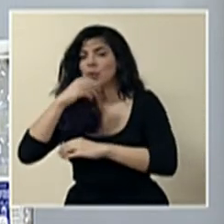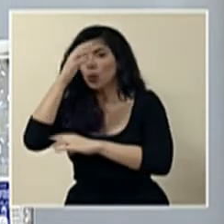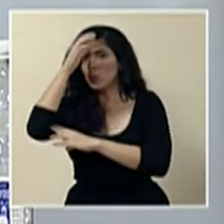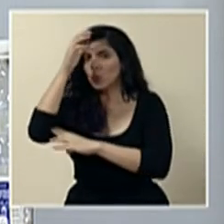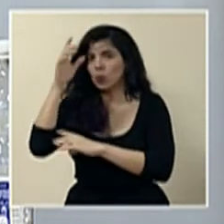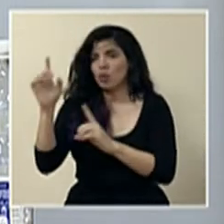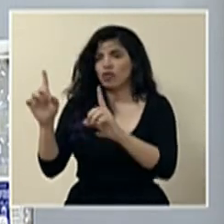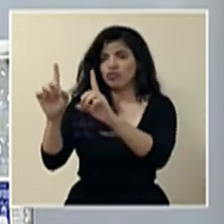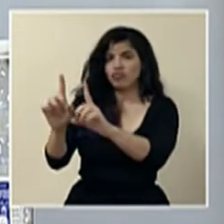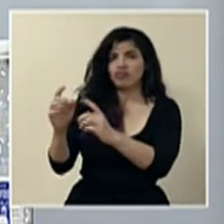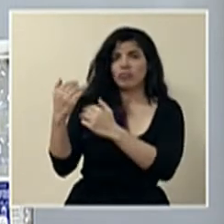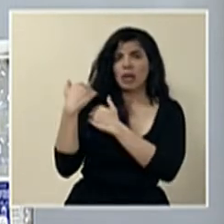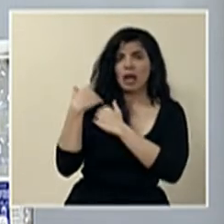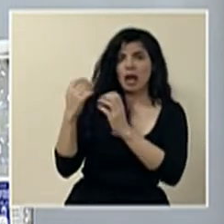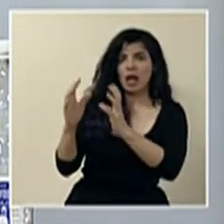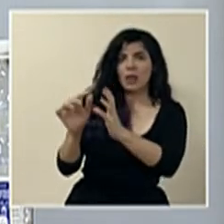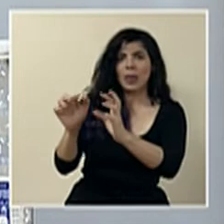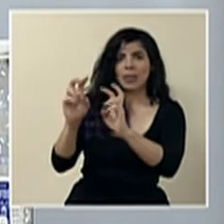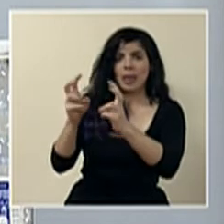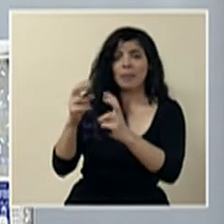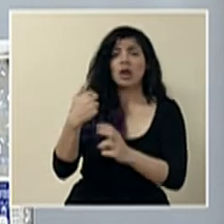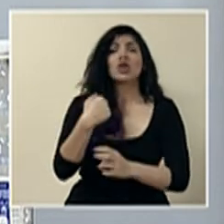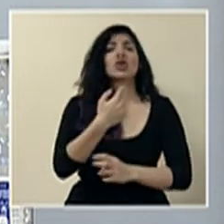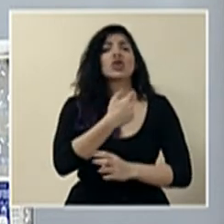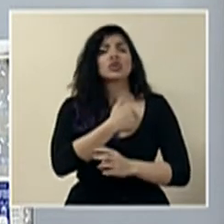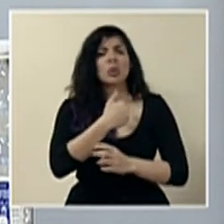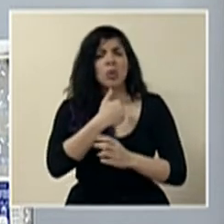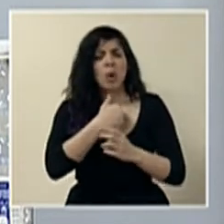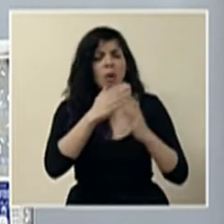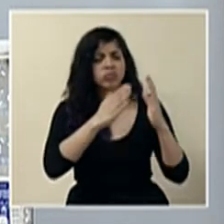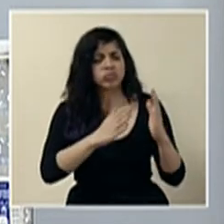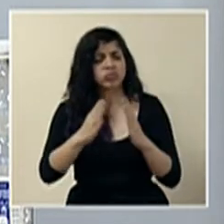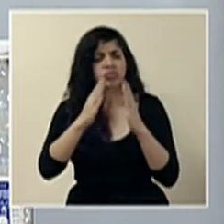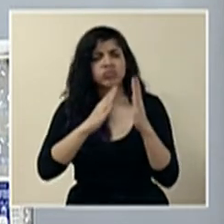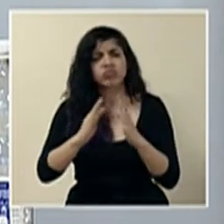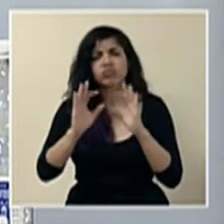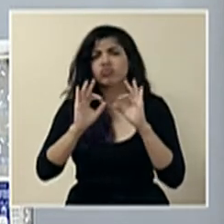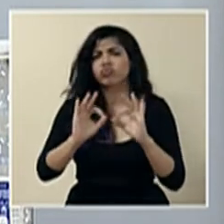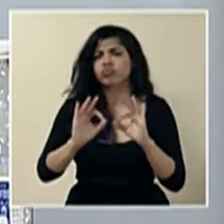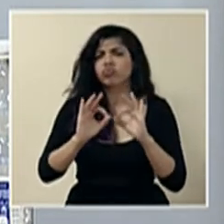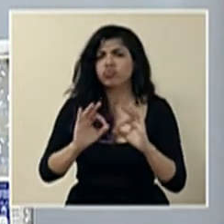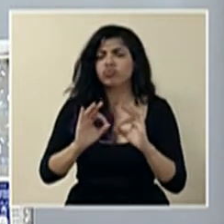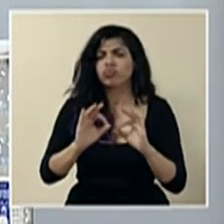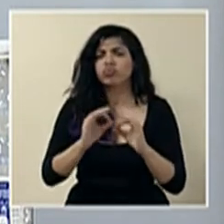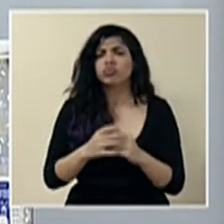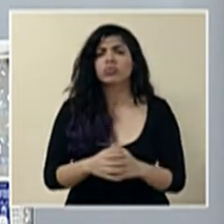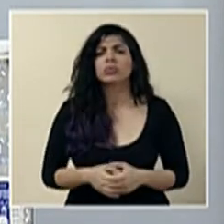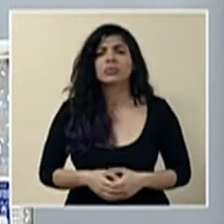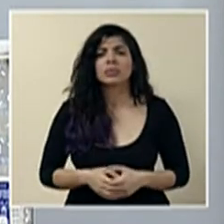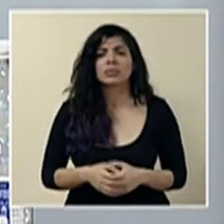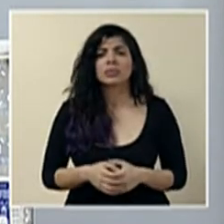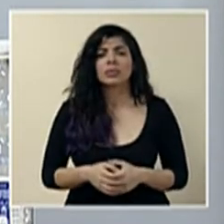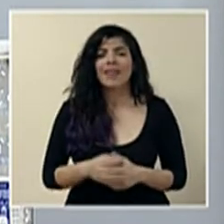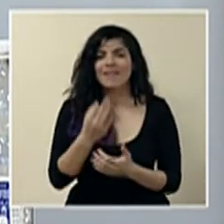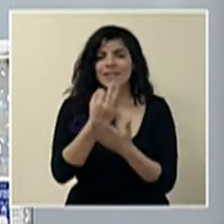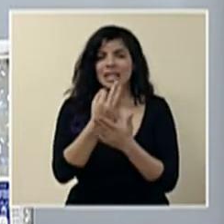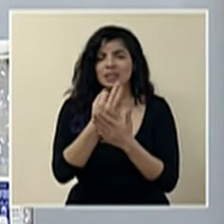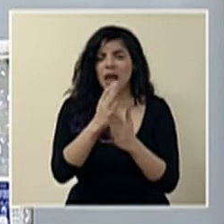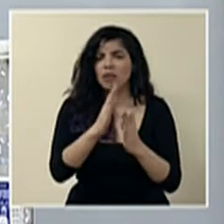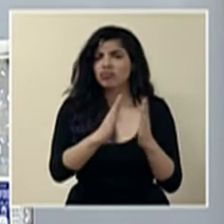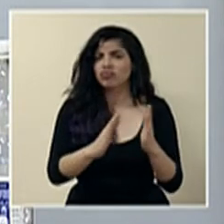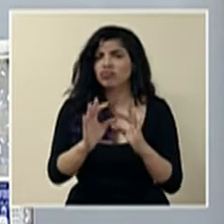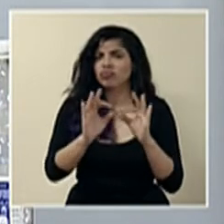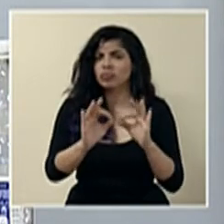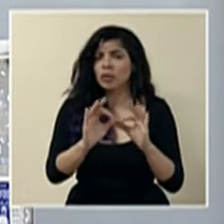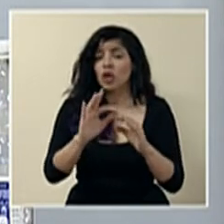Agricultura. Nosotros tenemos muy bien programados en lo que corresponde a la parte fiscal